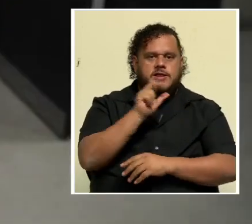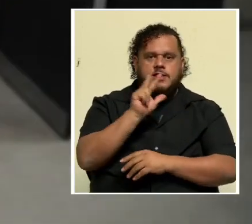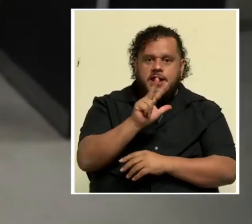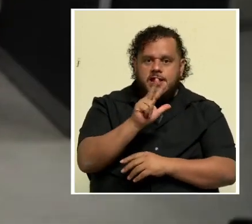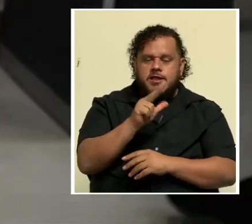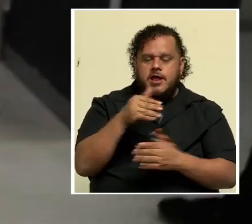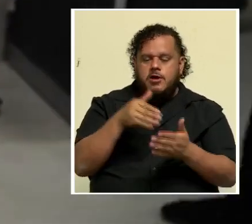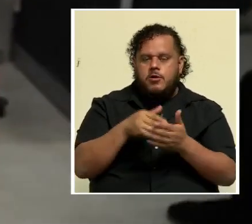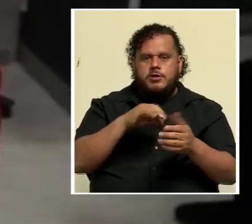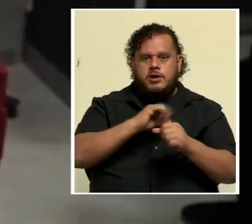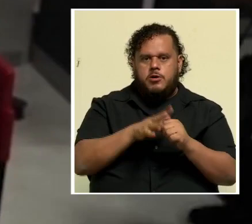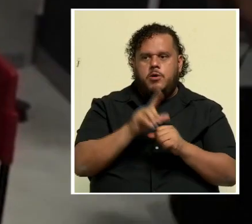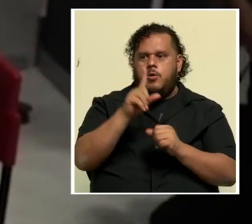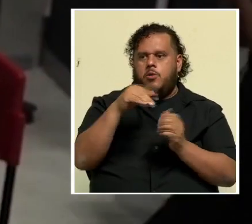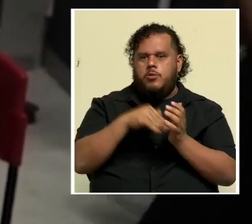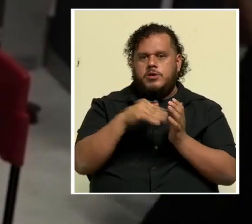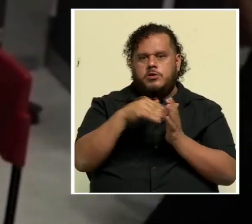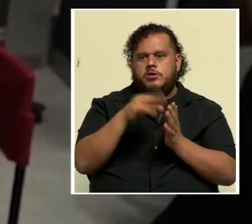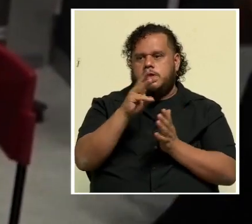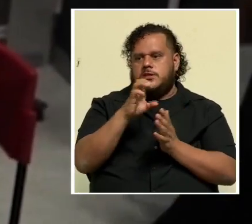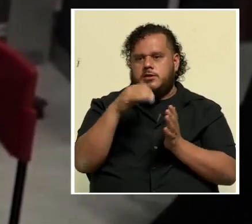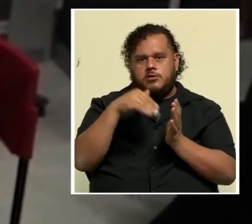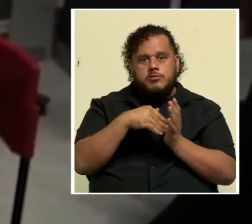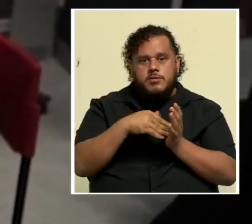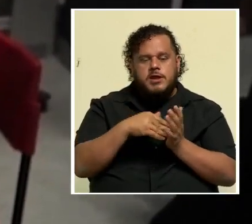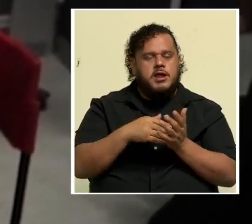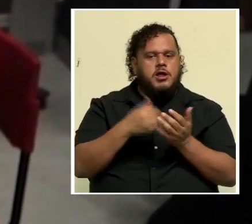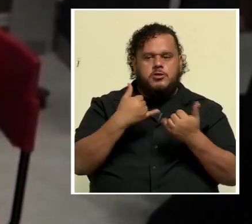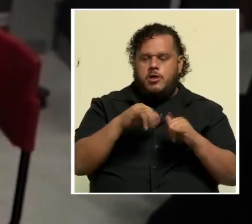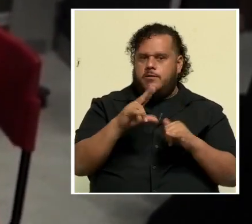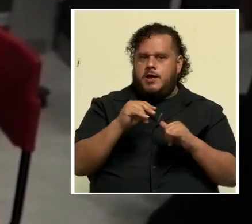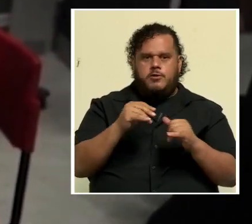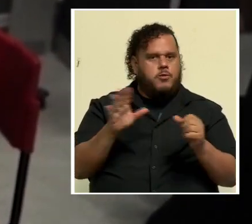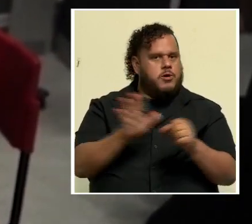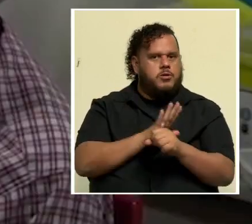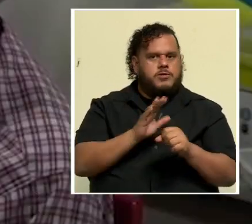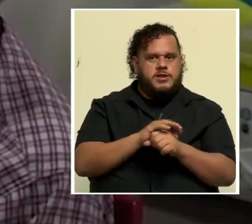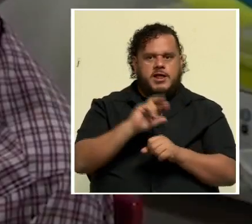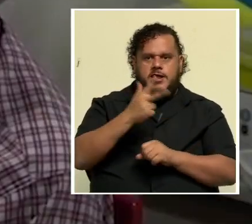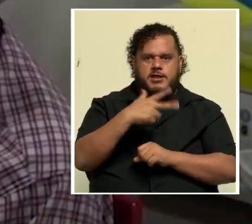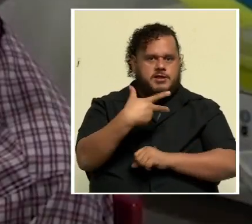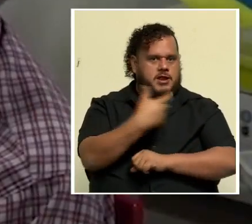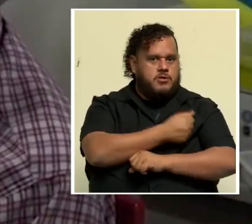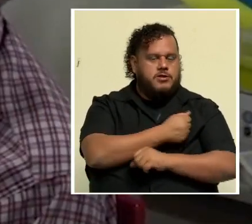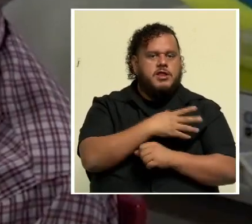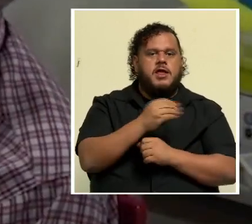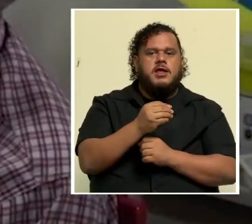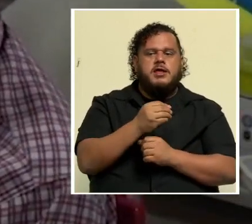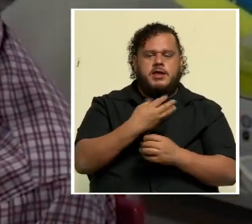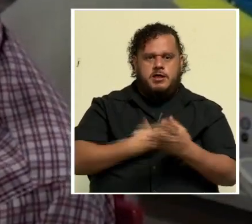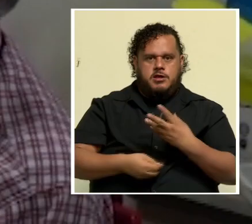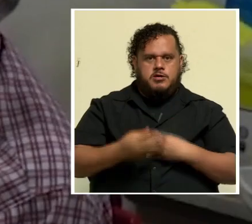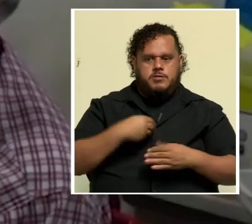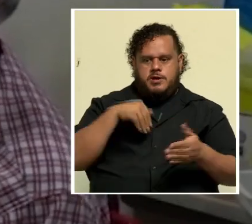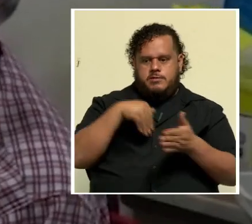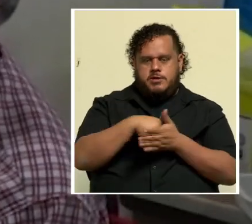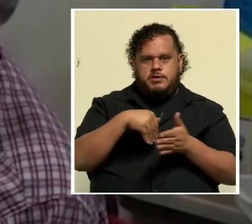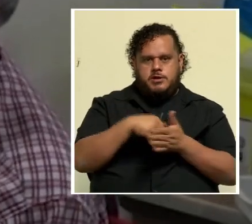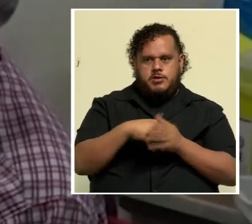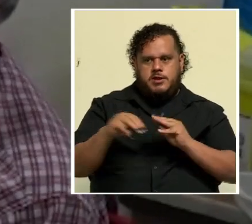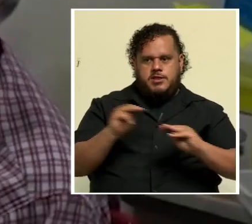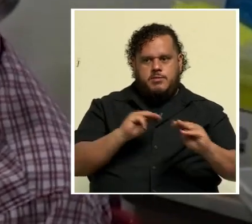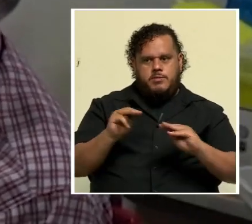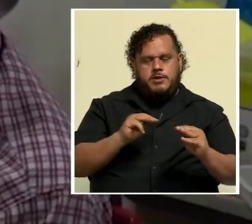COVID-19. 1.600.000 chilenos aún no han completado la pauta de la tercera dosis y sufren restricciones de